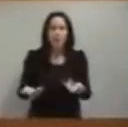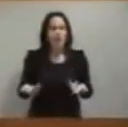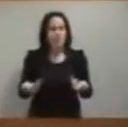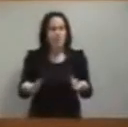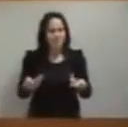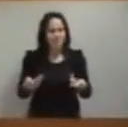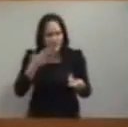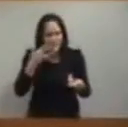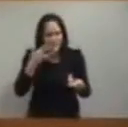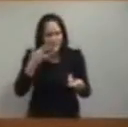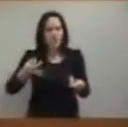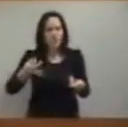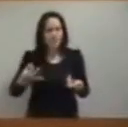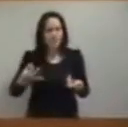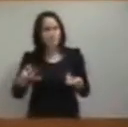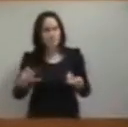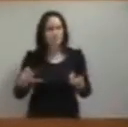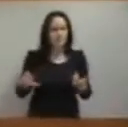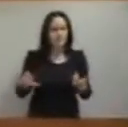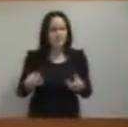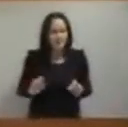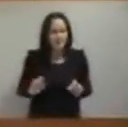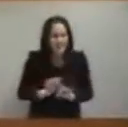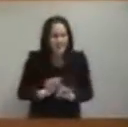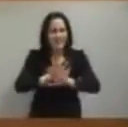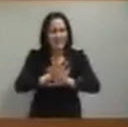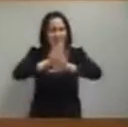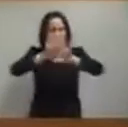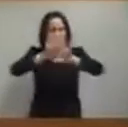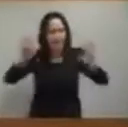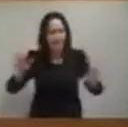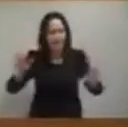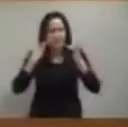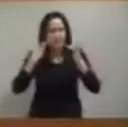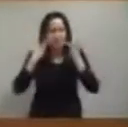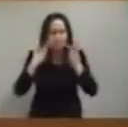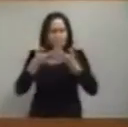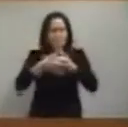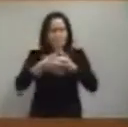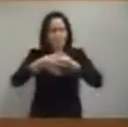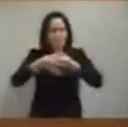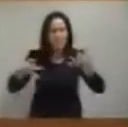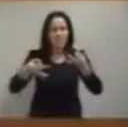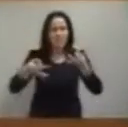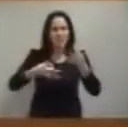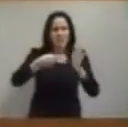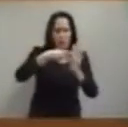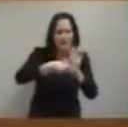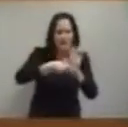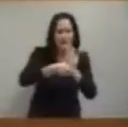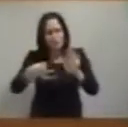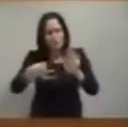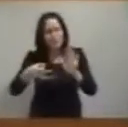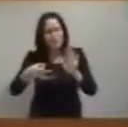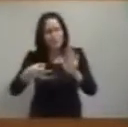sido todo lo claros y lo jurídicamente fiables que hubiese sido necesario,